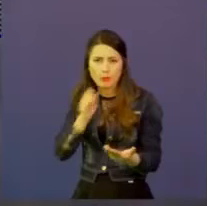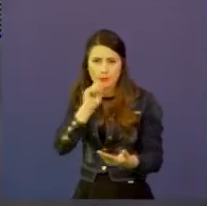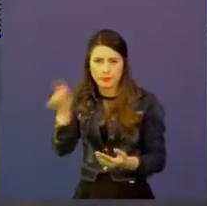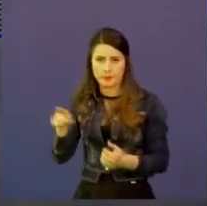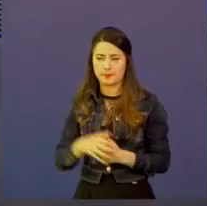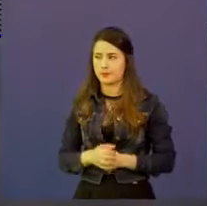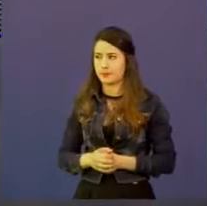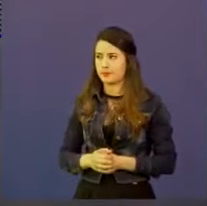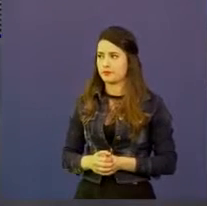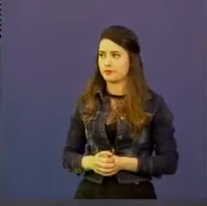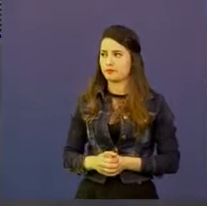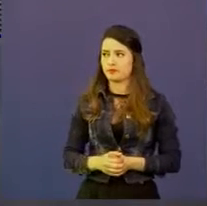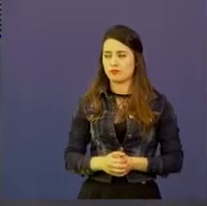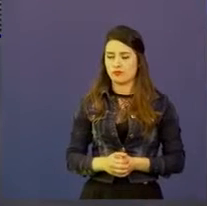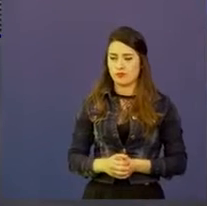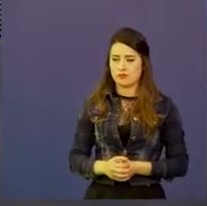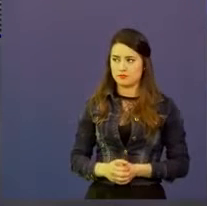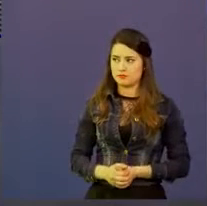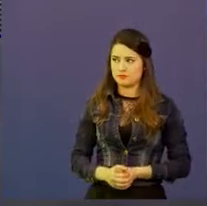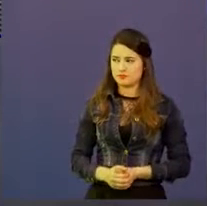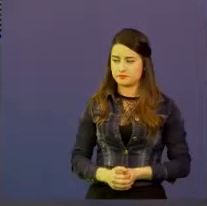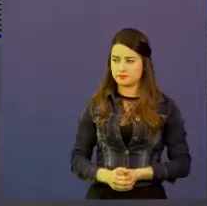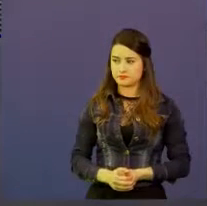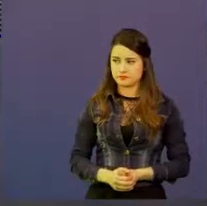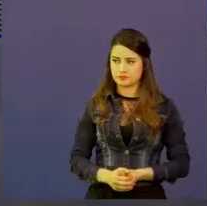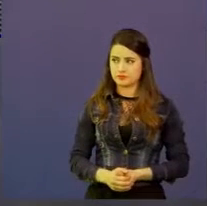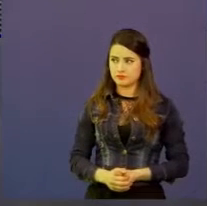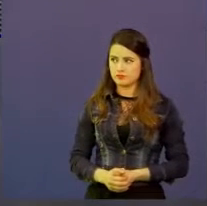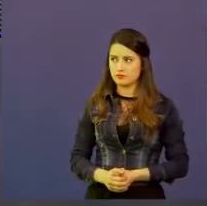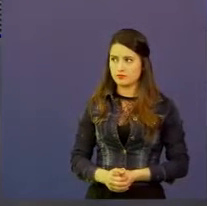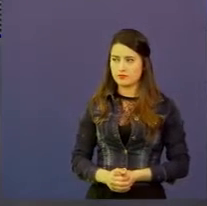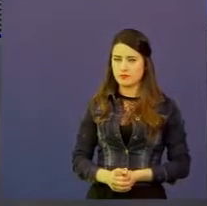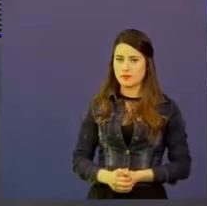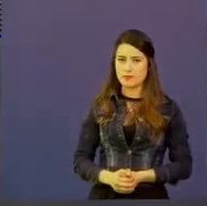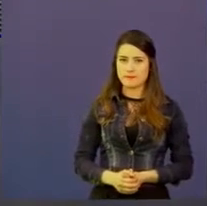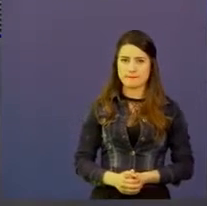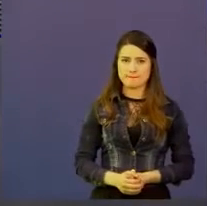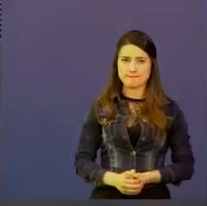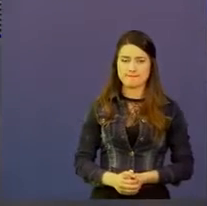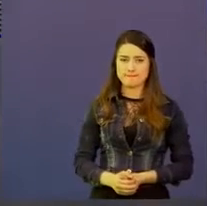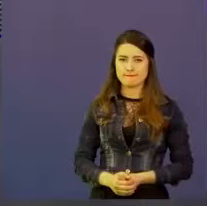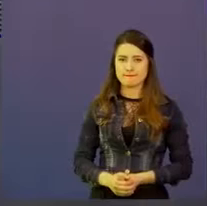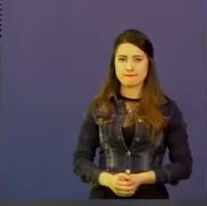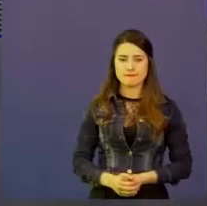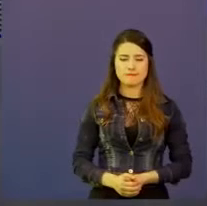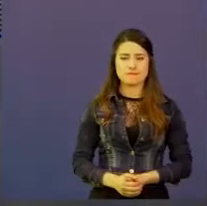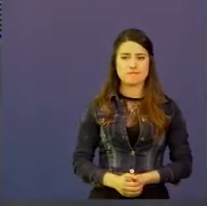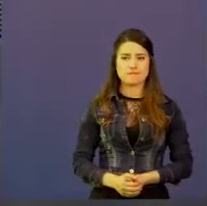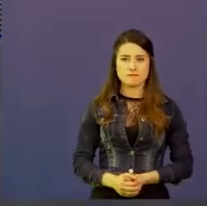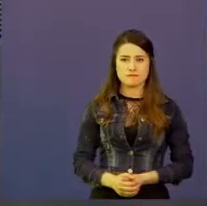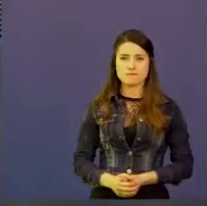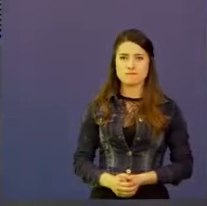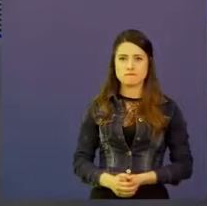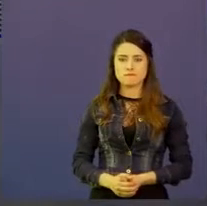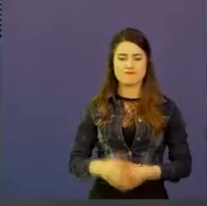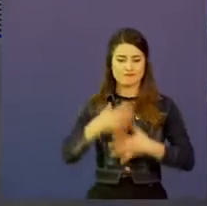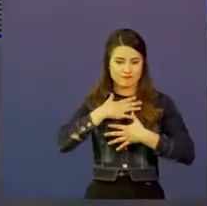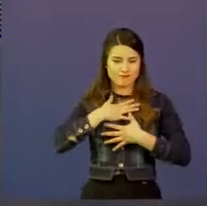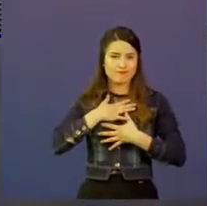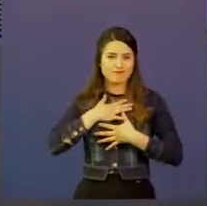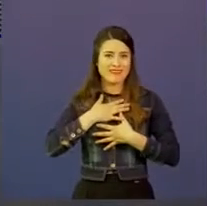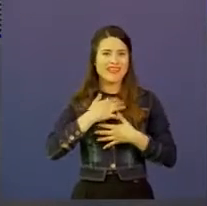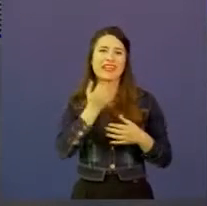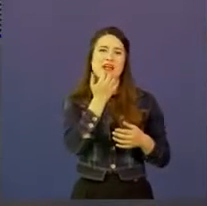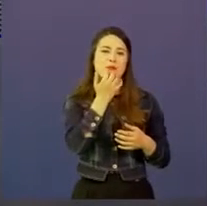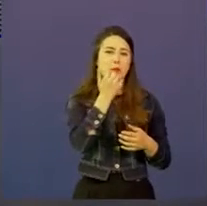Bueno, pues esa mirada es un poco la misma que estábamos diciendo si los padres de familia se quedan